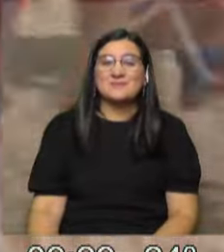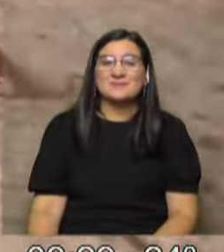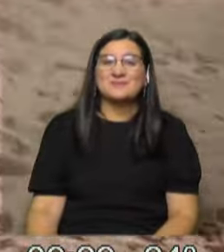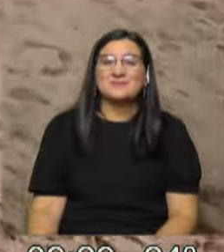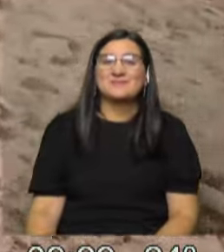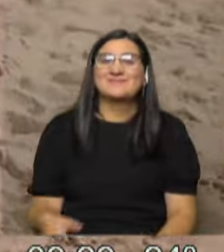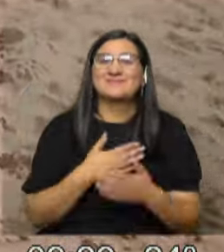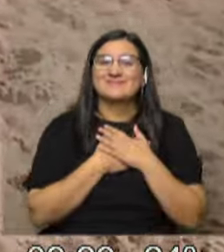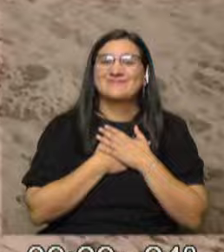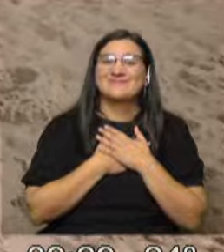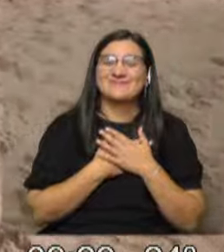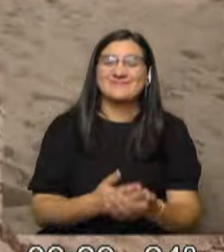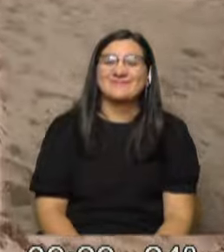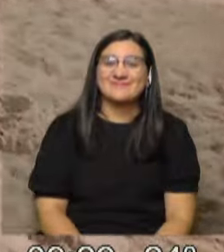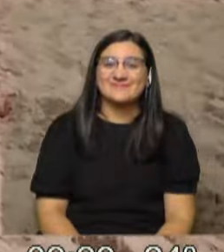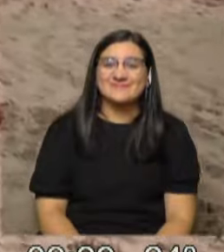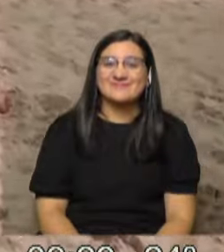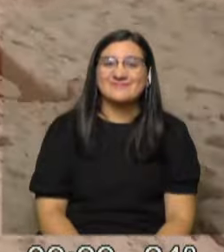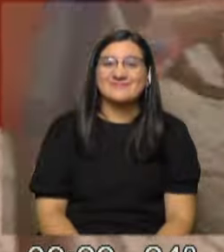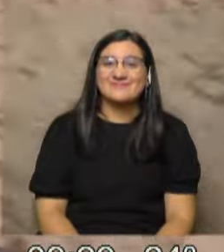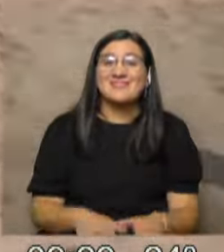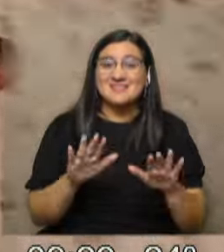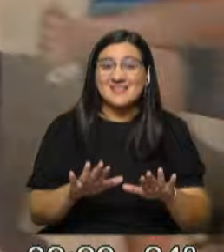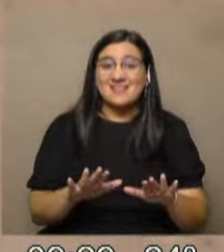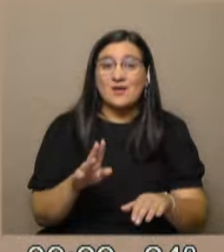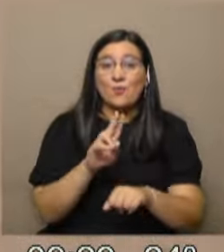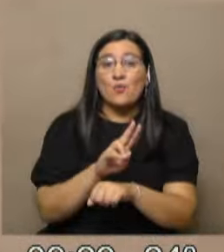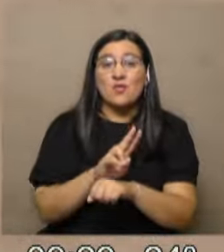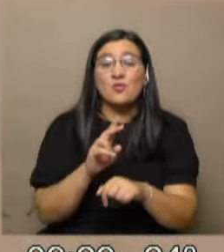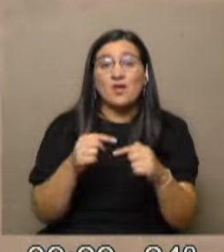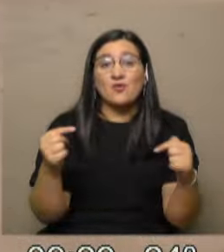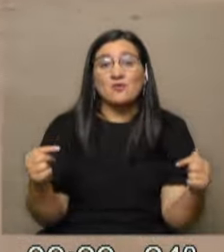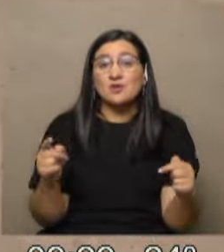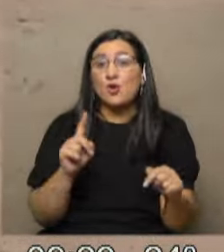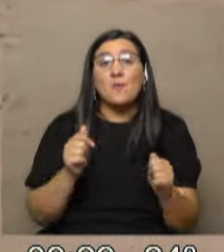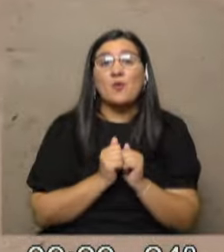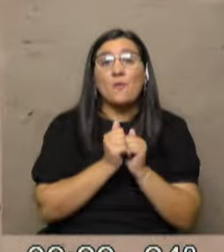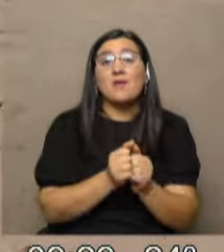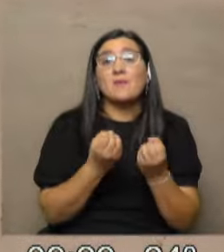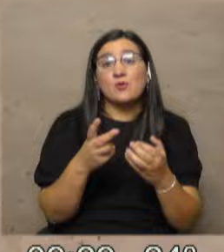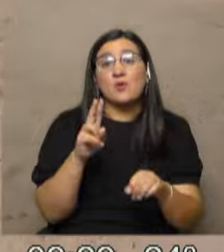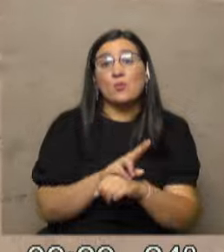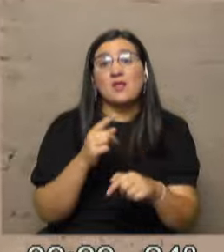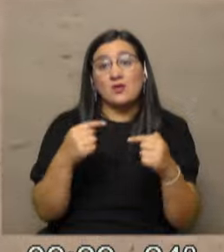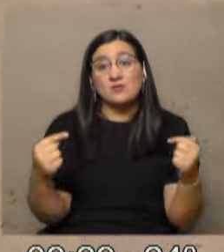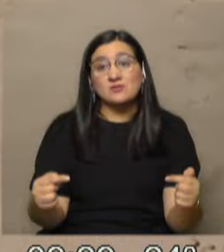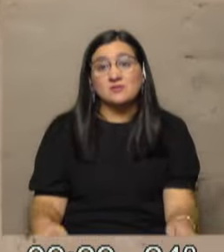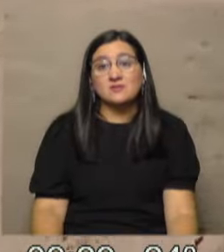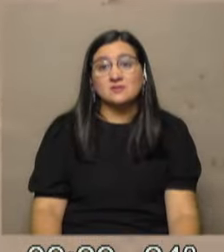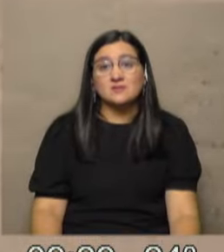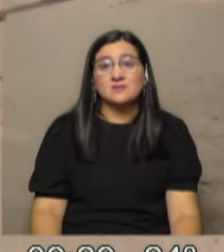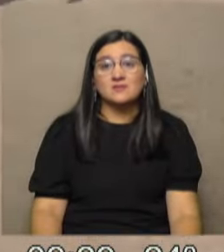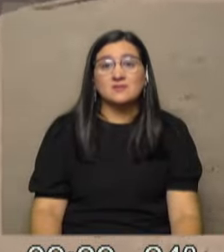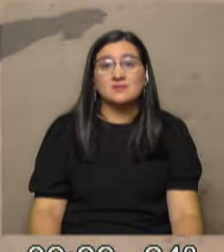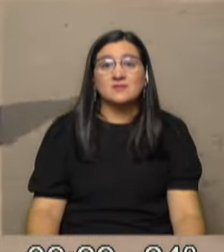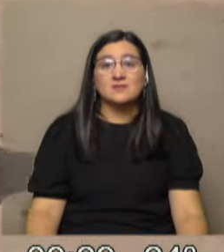lo quiero? En la mañana de... Claro, y se queda cuidando las cosas, ¿no? Viene conmigo, Fito, porque se queda cuidando las cosas, mirá vos. Sí, ya vi, ahí están